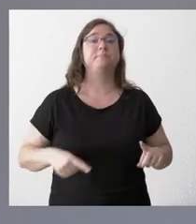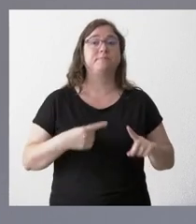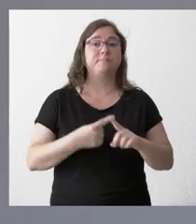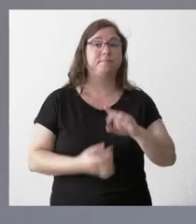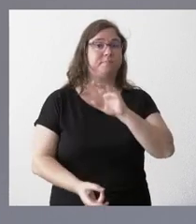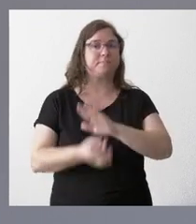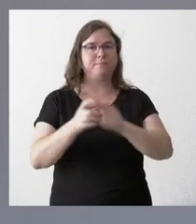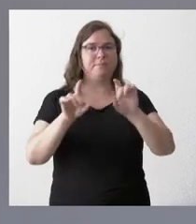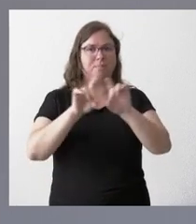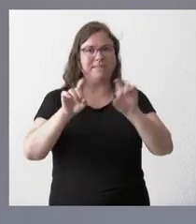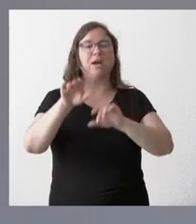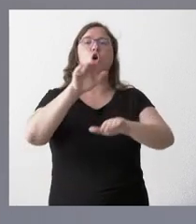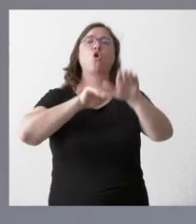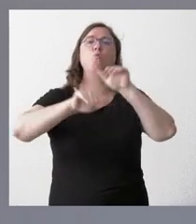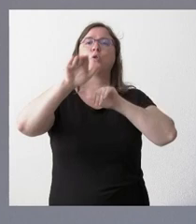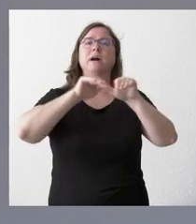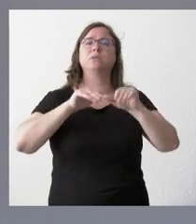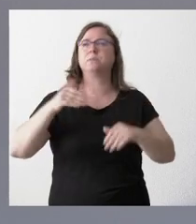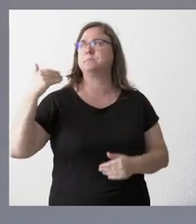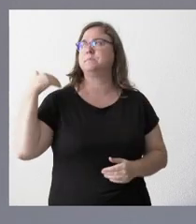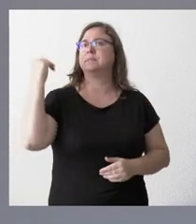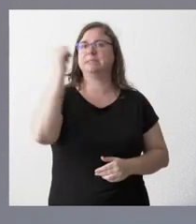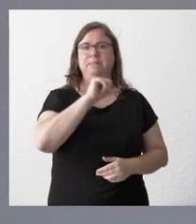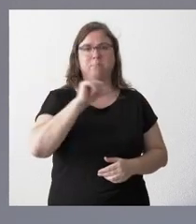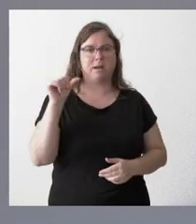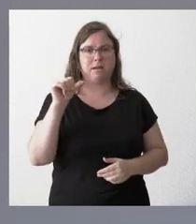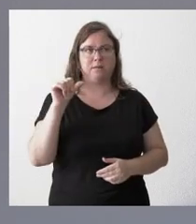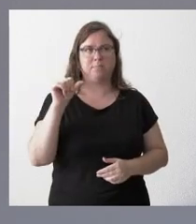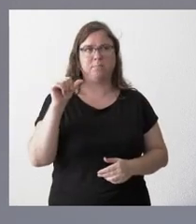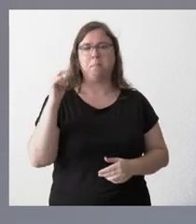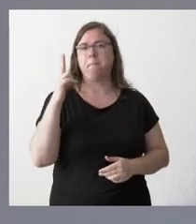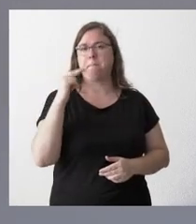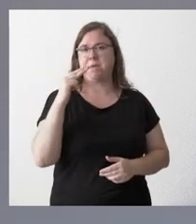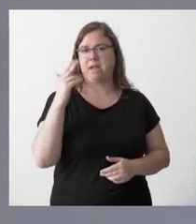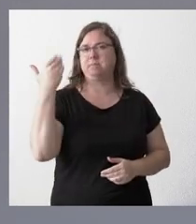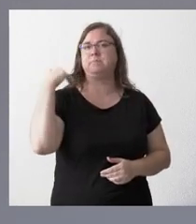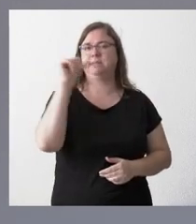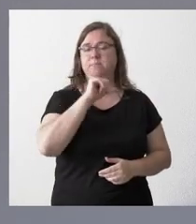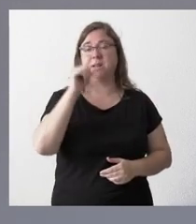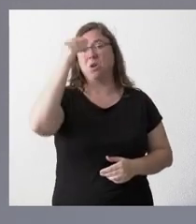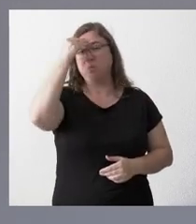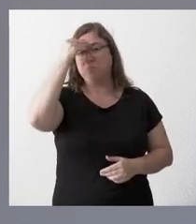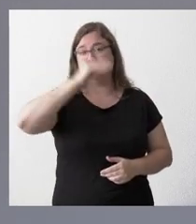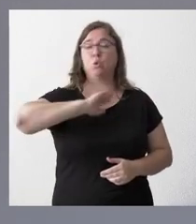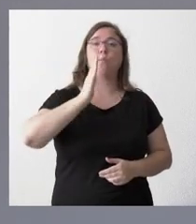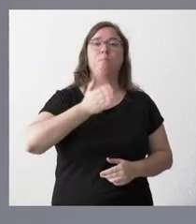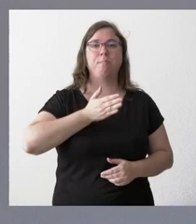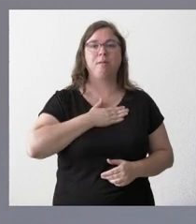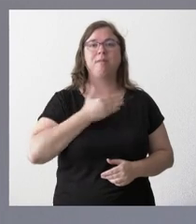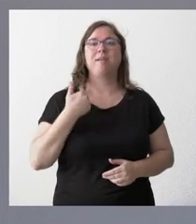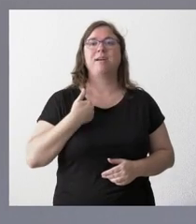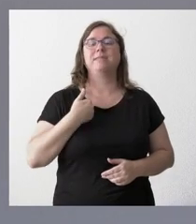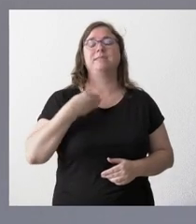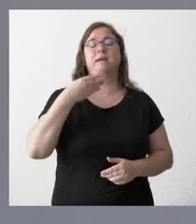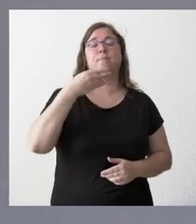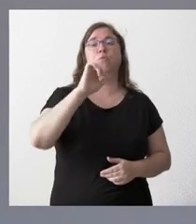empresas, la convocatoria se produjo la semana pasada, el viernes. Yo creo que seguramente mañana estará en el boletín ya el